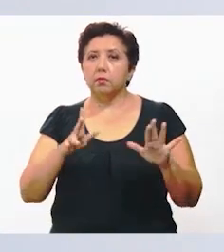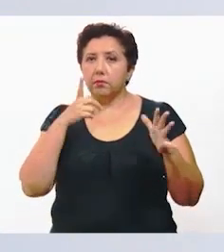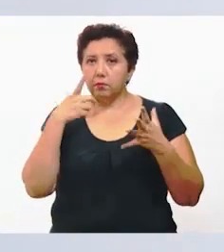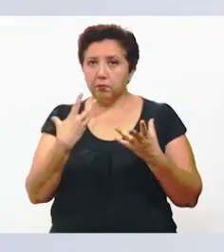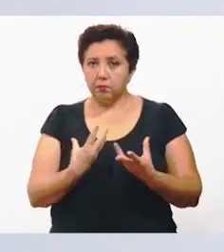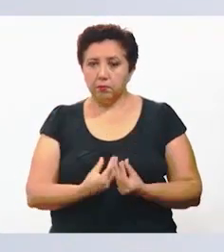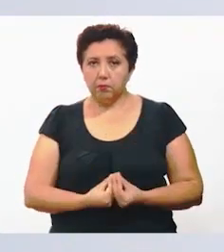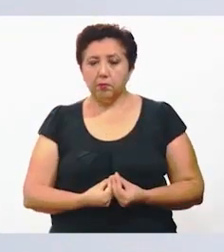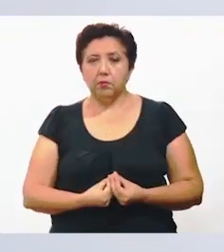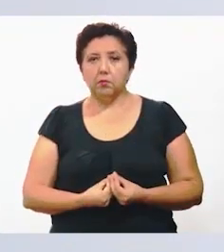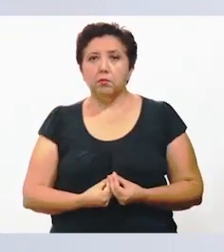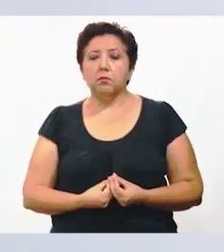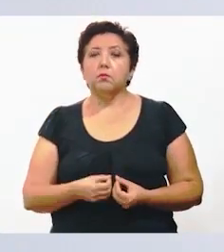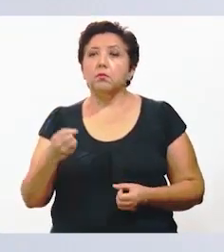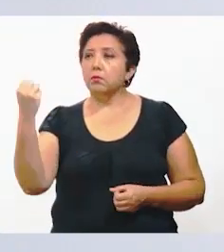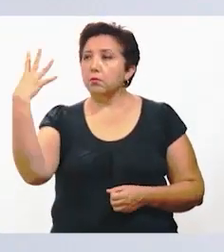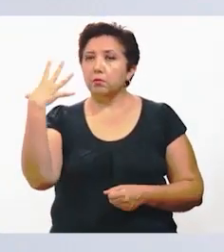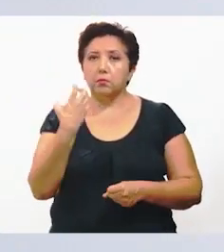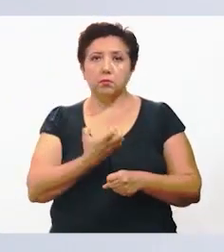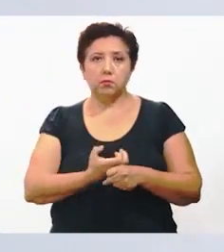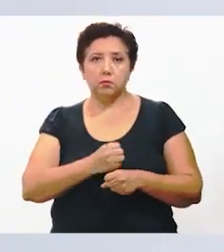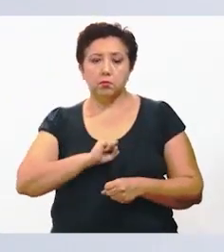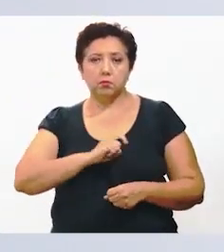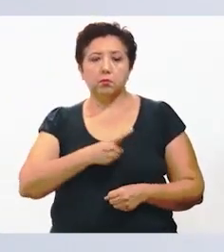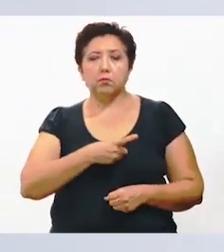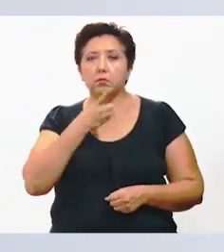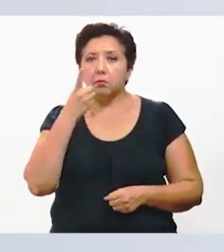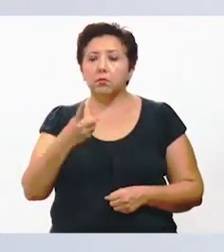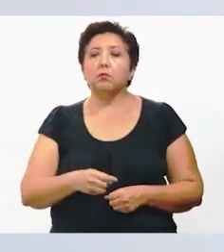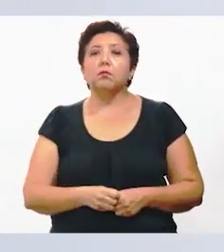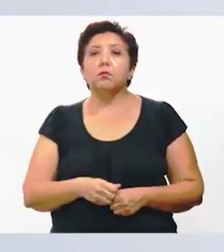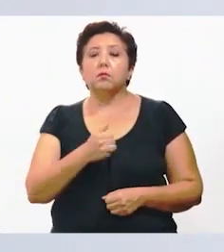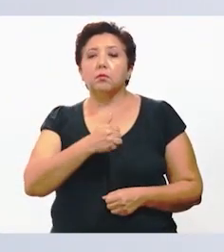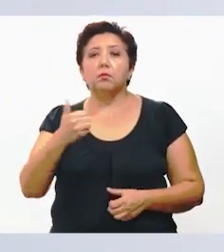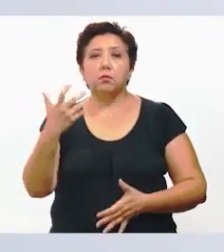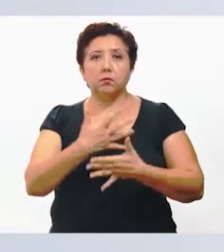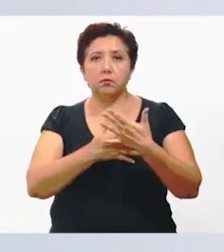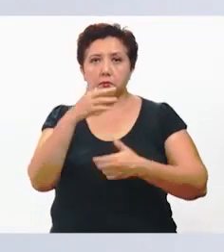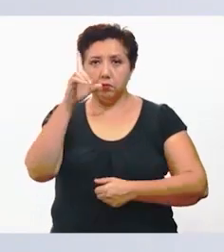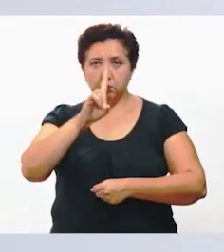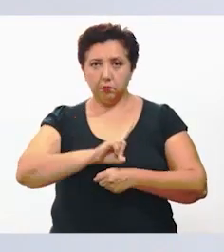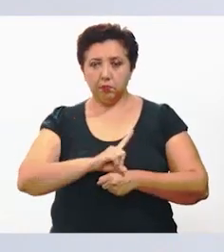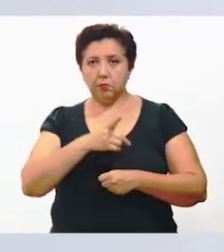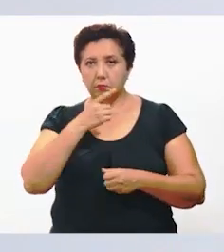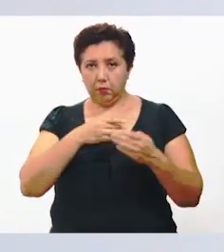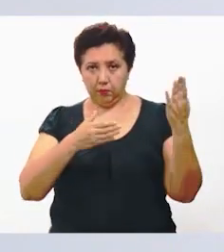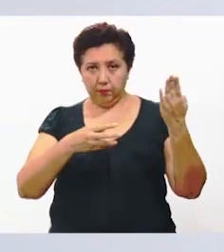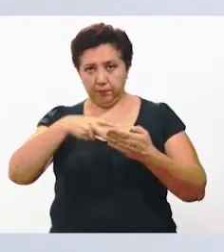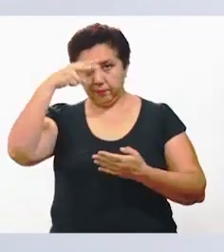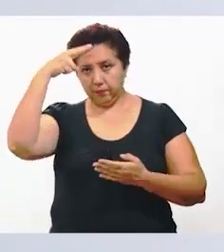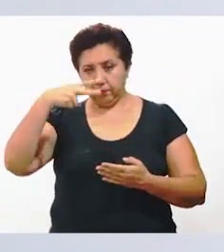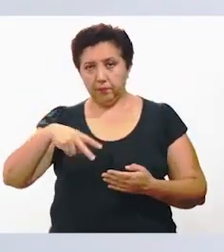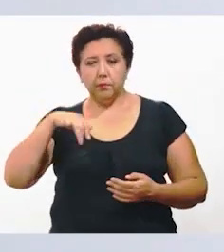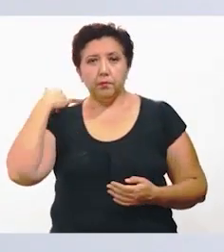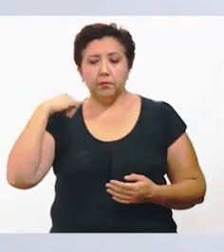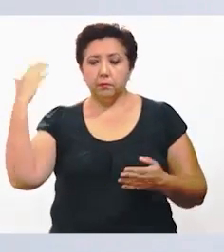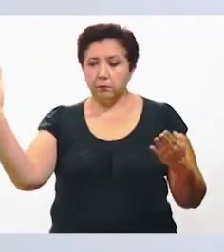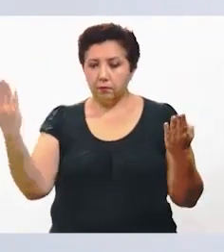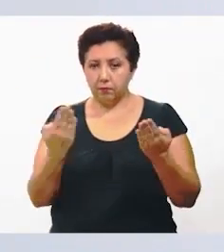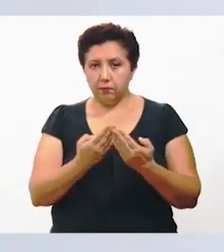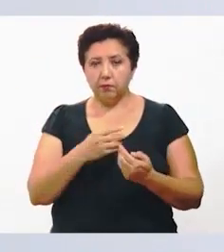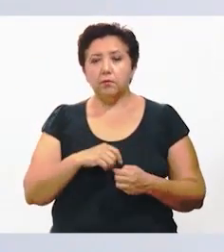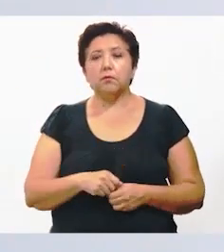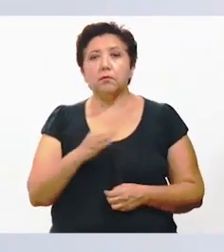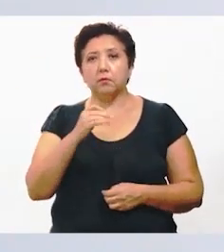hemos informado, el semáforo estatal de salud se va a dar a conocer cada 15 días con la finalidad de homologar fechas